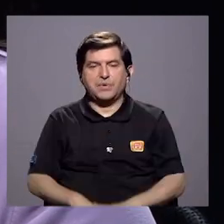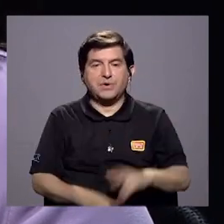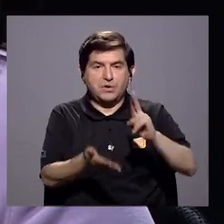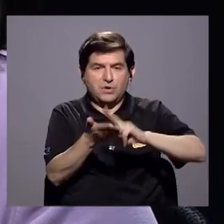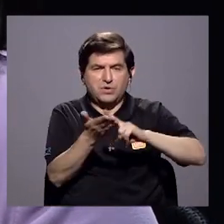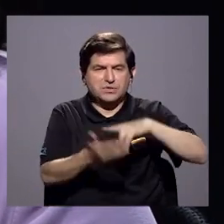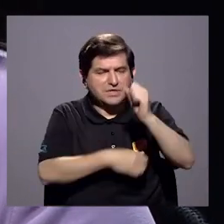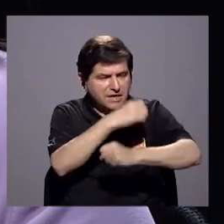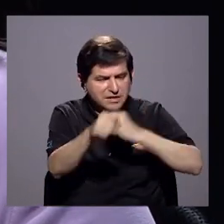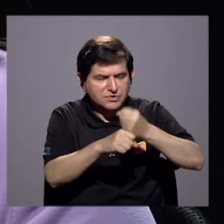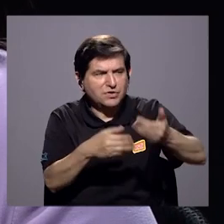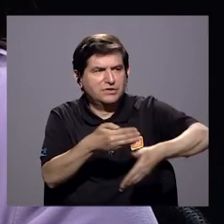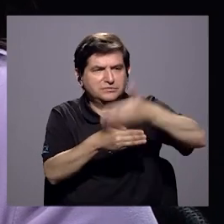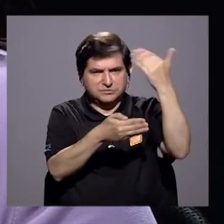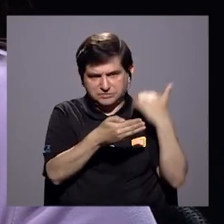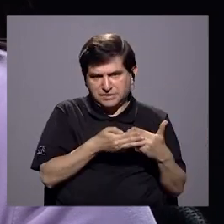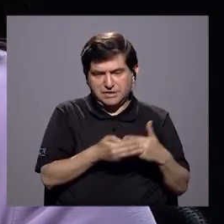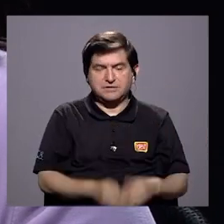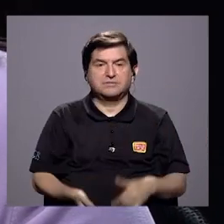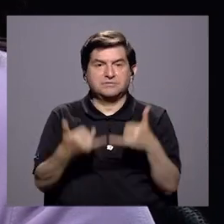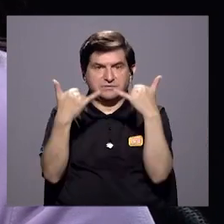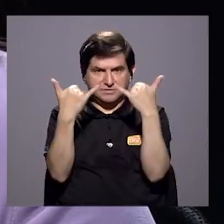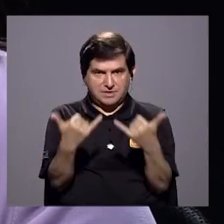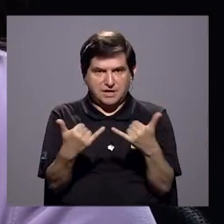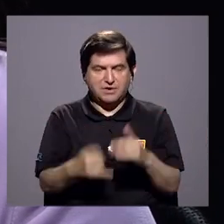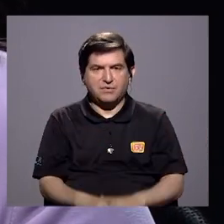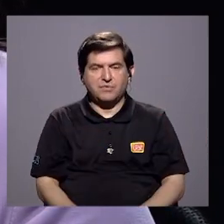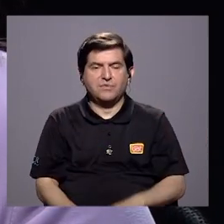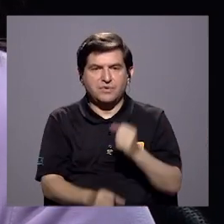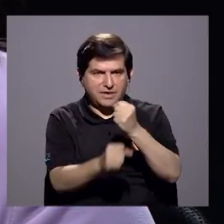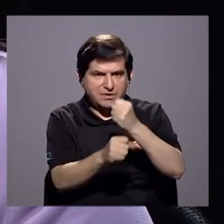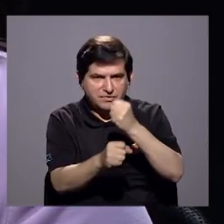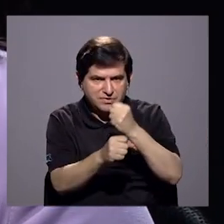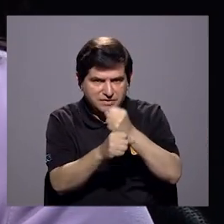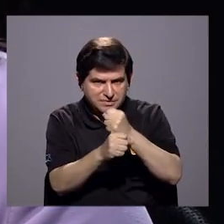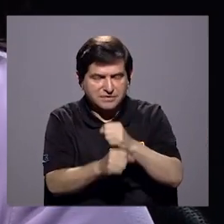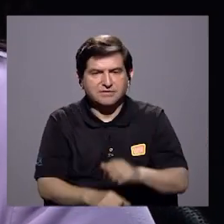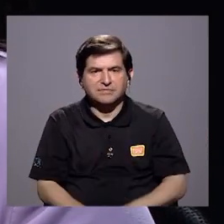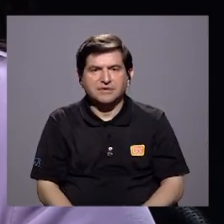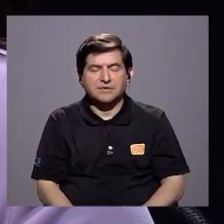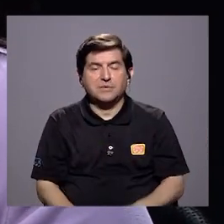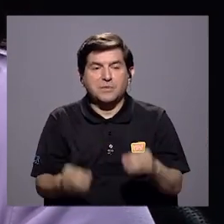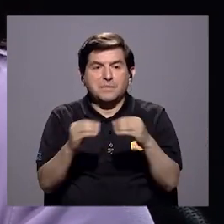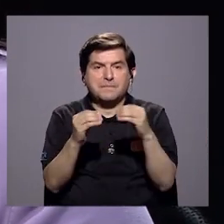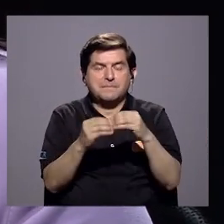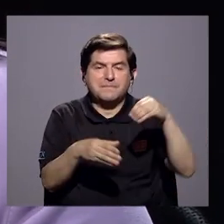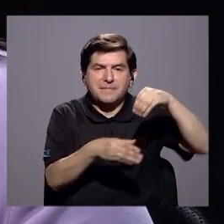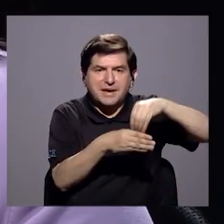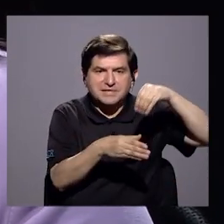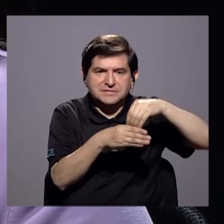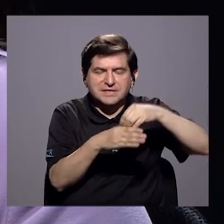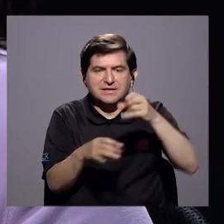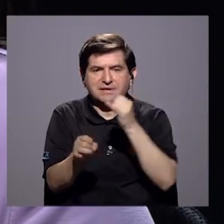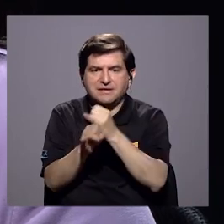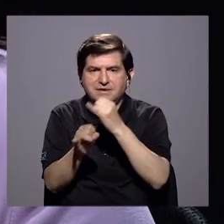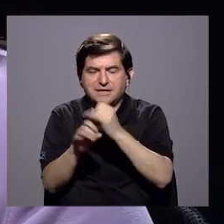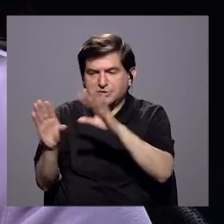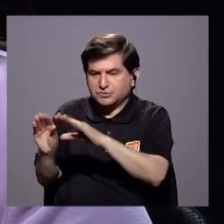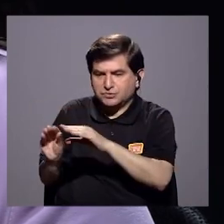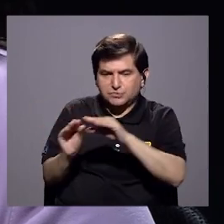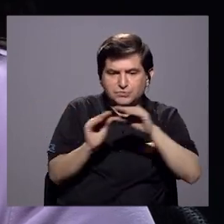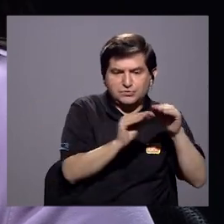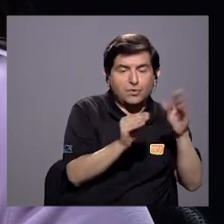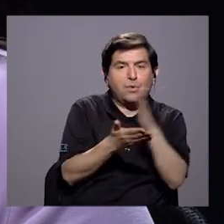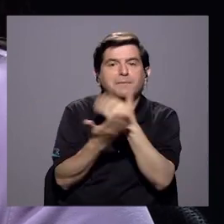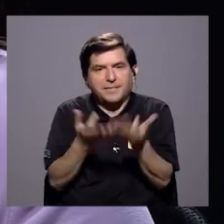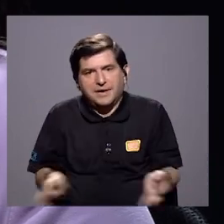contrato de años atrás, que en este momento, con la entrada en operación, se lleva la mayor fuente de ingresos de Japteva, una gran porción